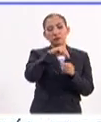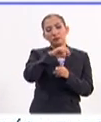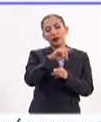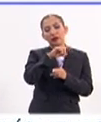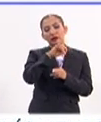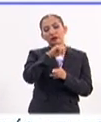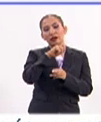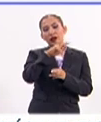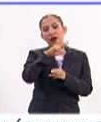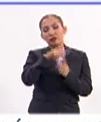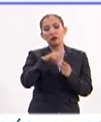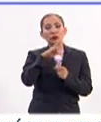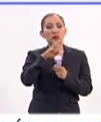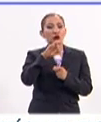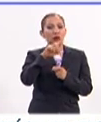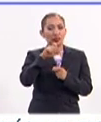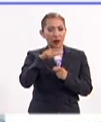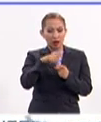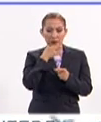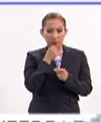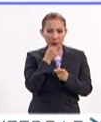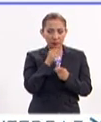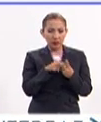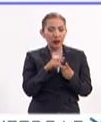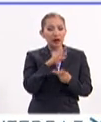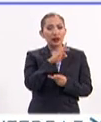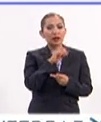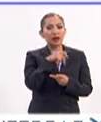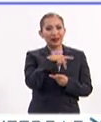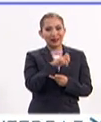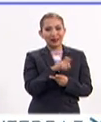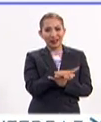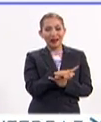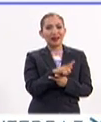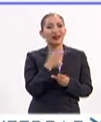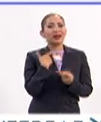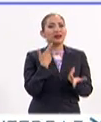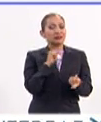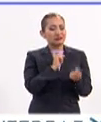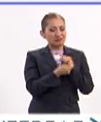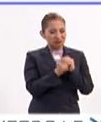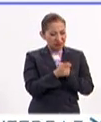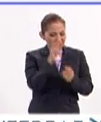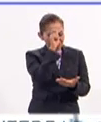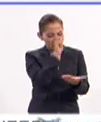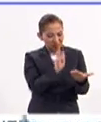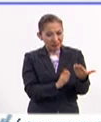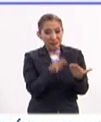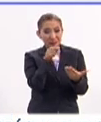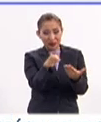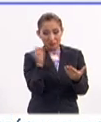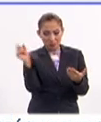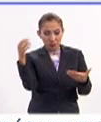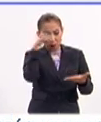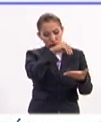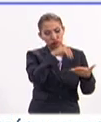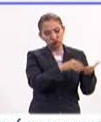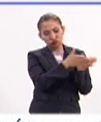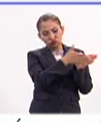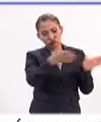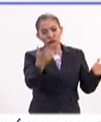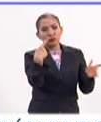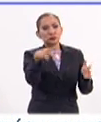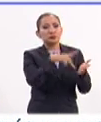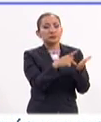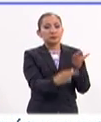de Brodel y las cosas de Ranke que tradujo Wenceslao Roses, etcétera, pues forman parte de ese gran